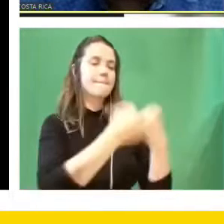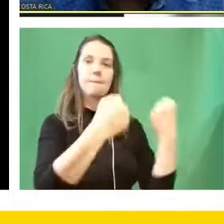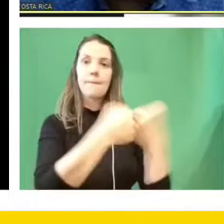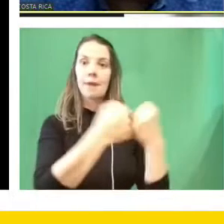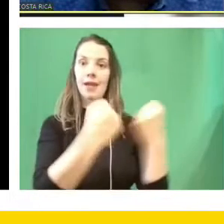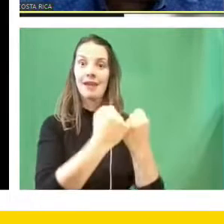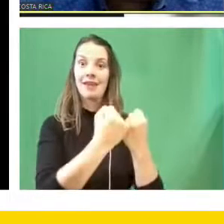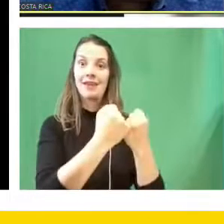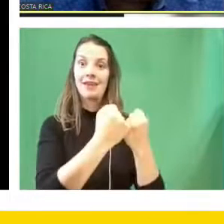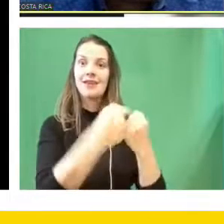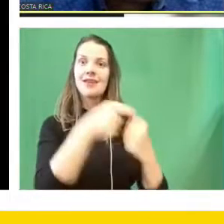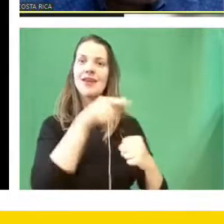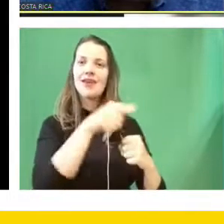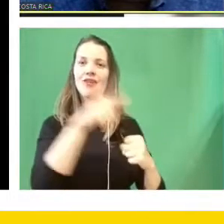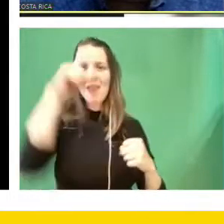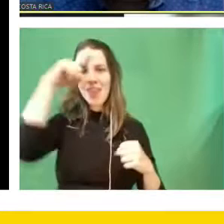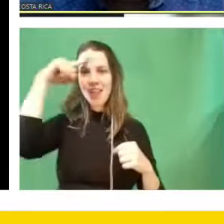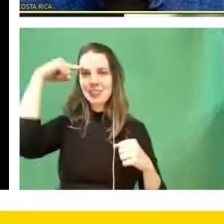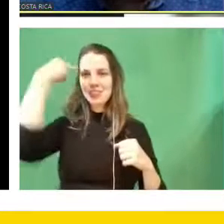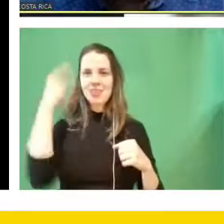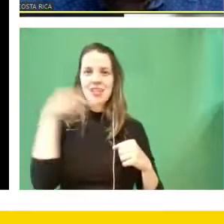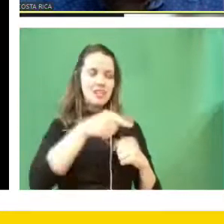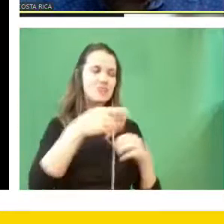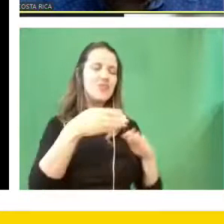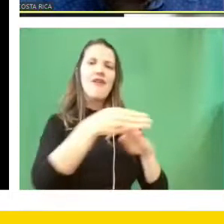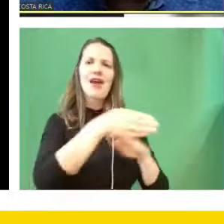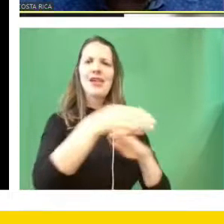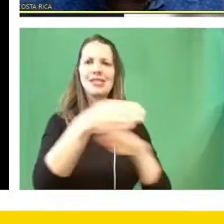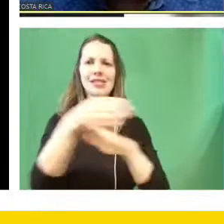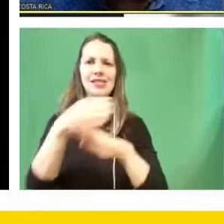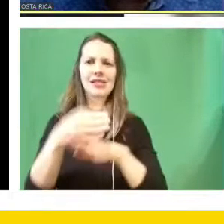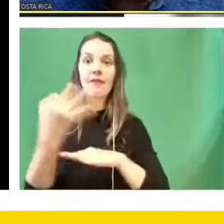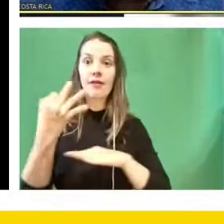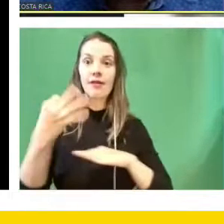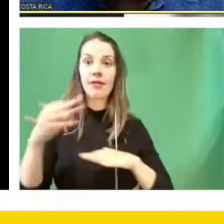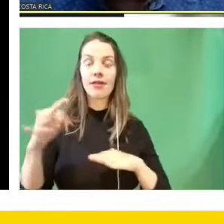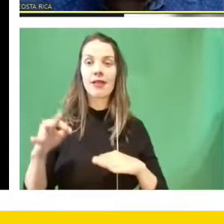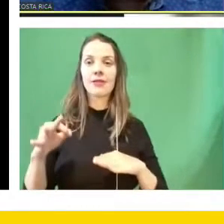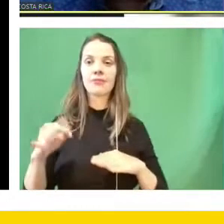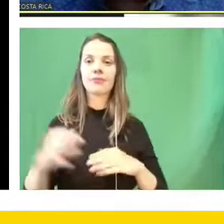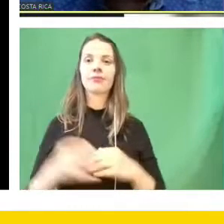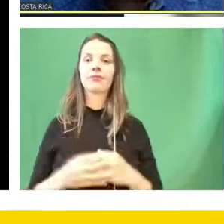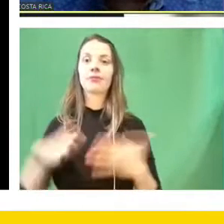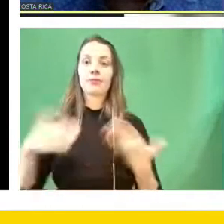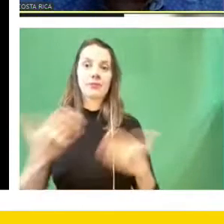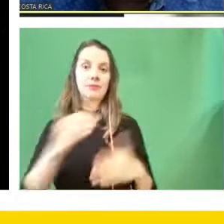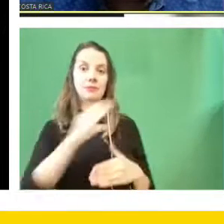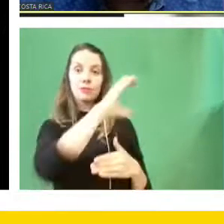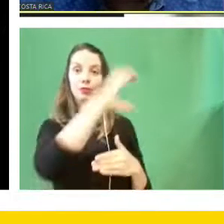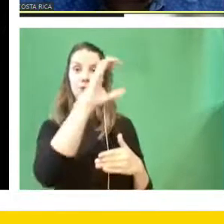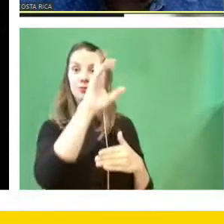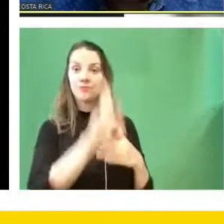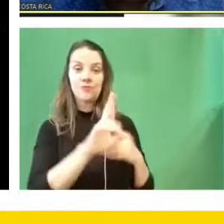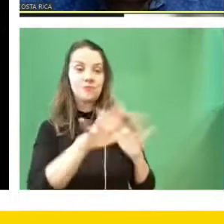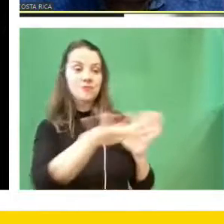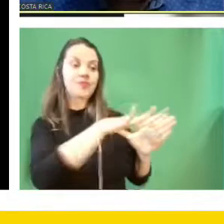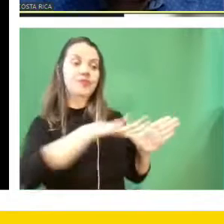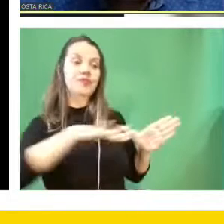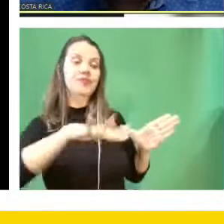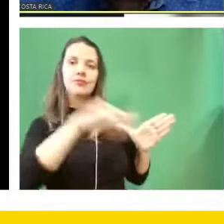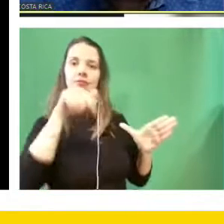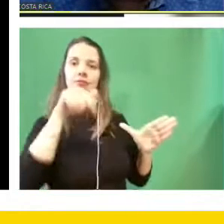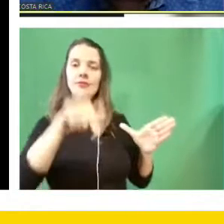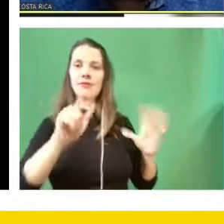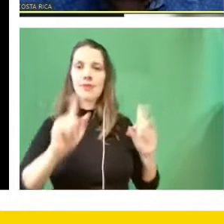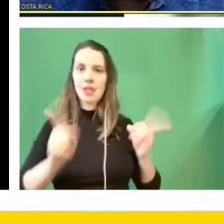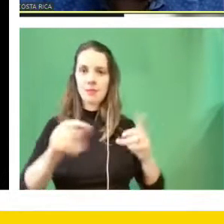gran aventura que logramos en Costa Rica, también hemos tenido la oportunidad de ir generando playas que sean accesibles para todas las personas, que es el